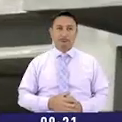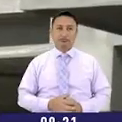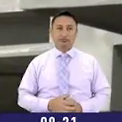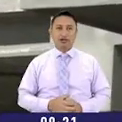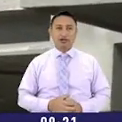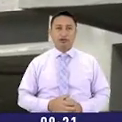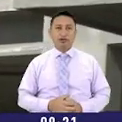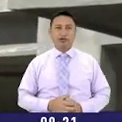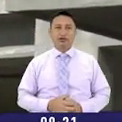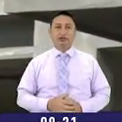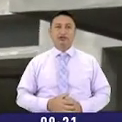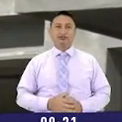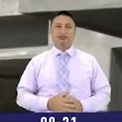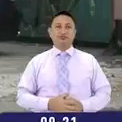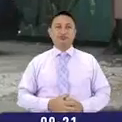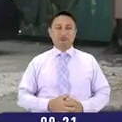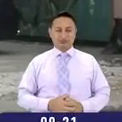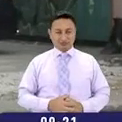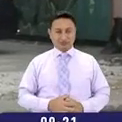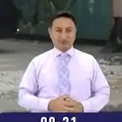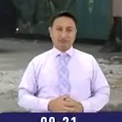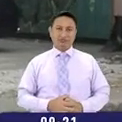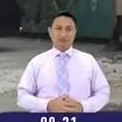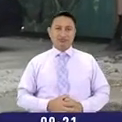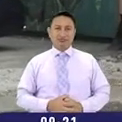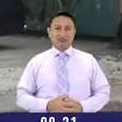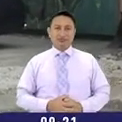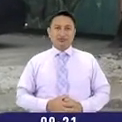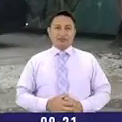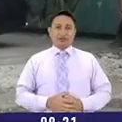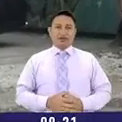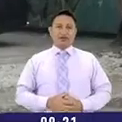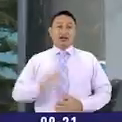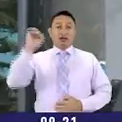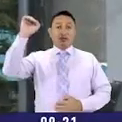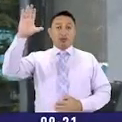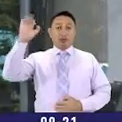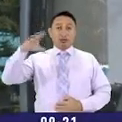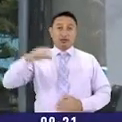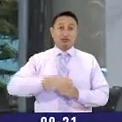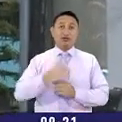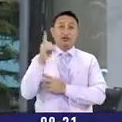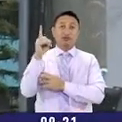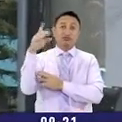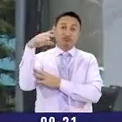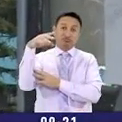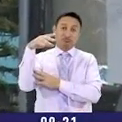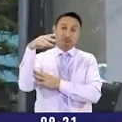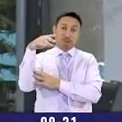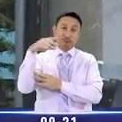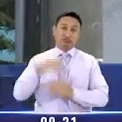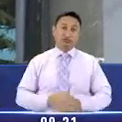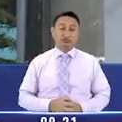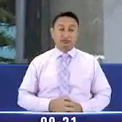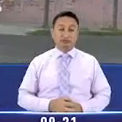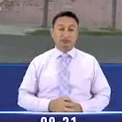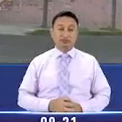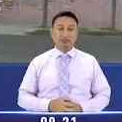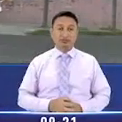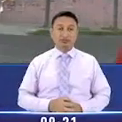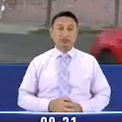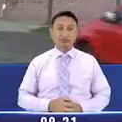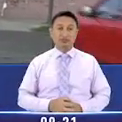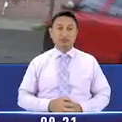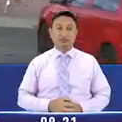apagados y uno al borde de caerse. Así se encuentran los semáforos de la intersección de las calles Manglar Alto y Teodoro Gómez de la